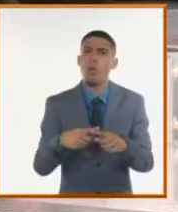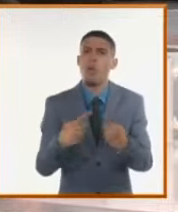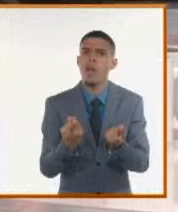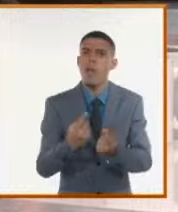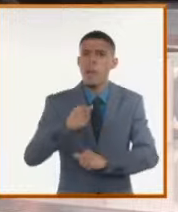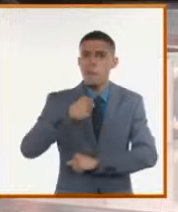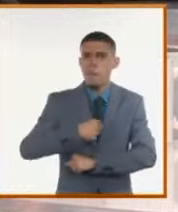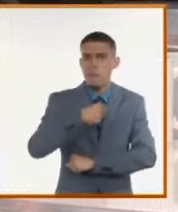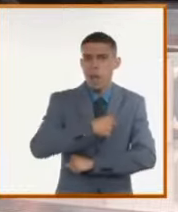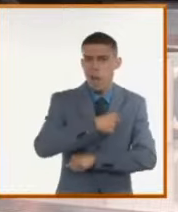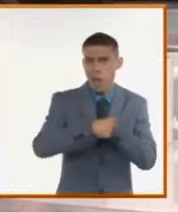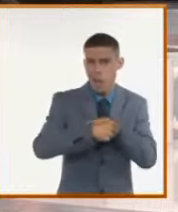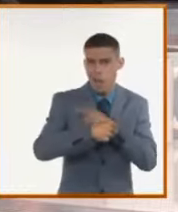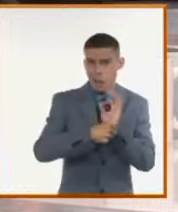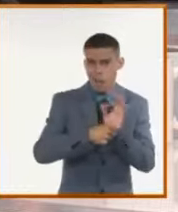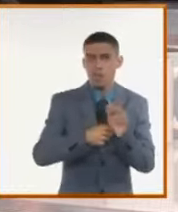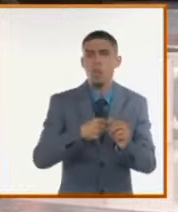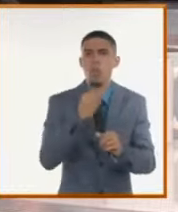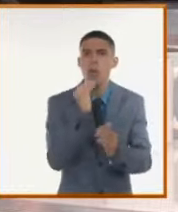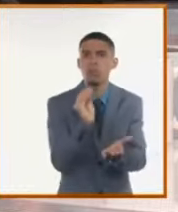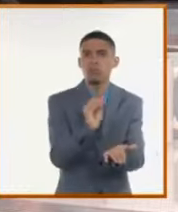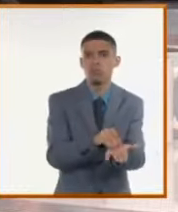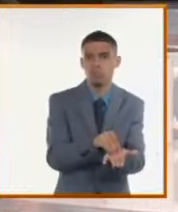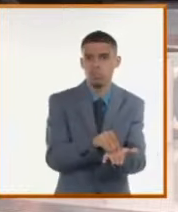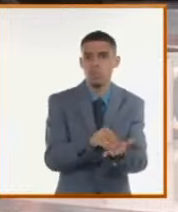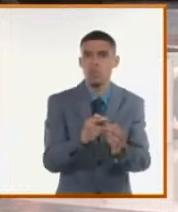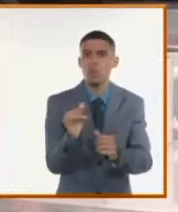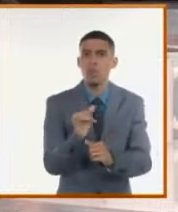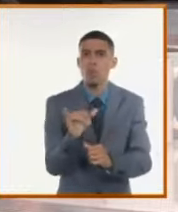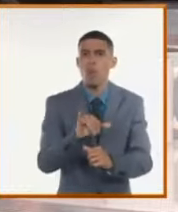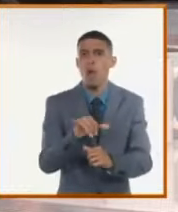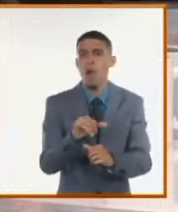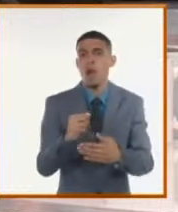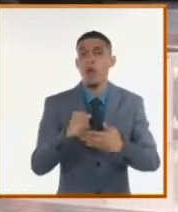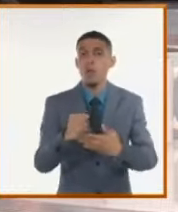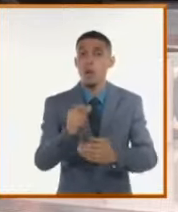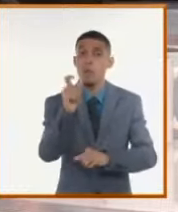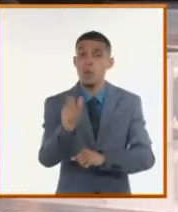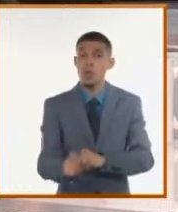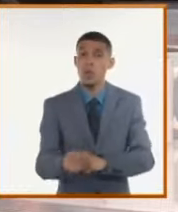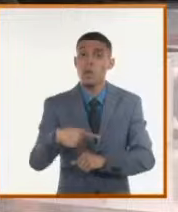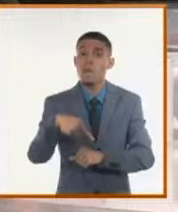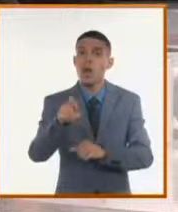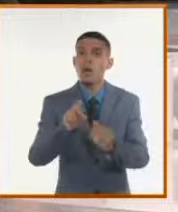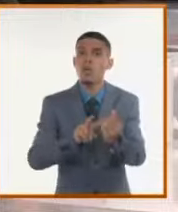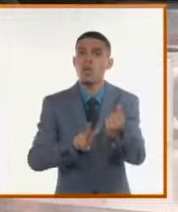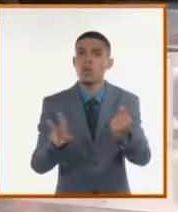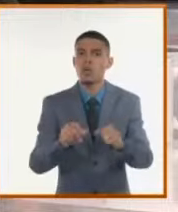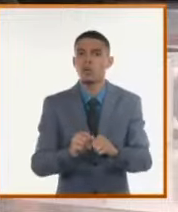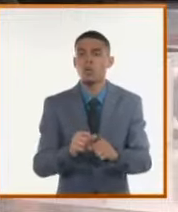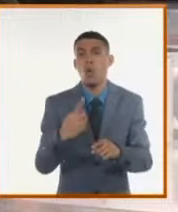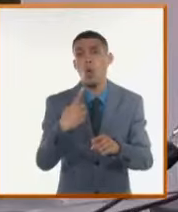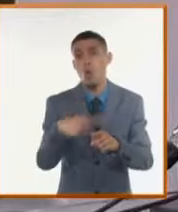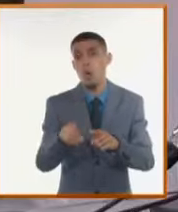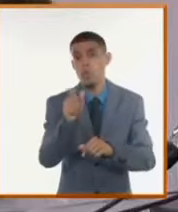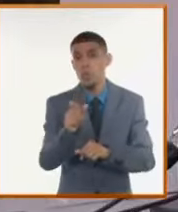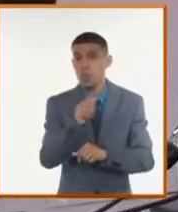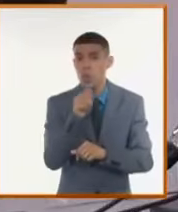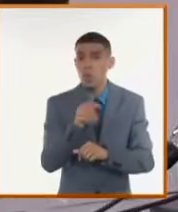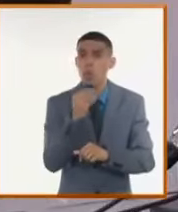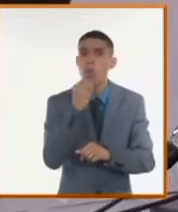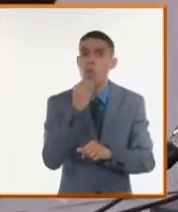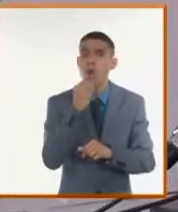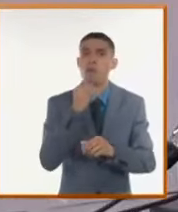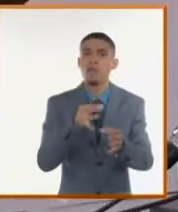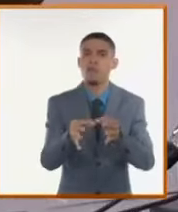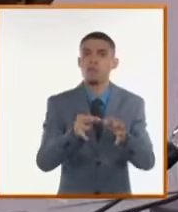vagones de Expreso en la transportación de pasajeros en el tren nacional que va hacia las provincias y otros preguntan si se va a restablecer